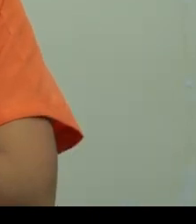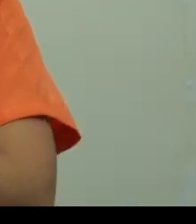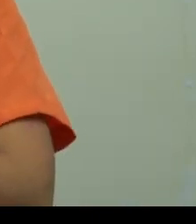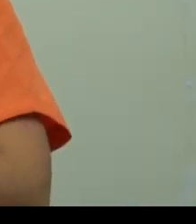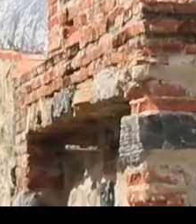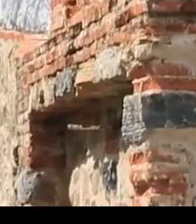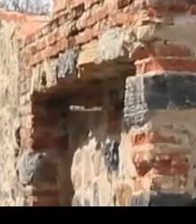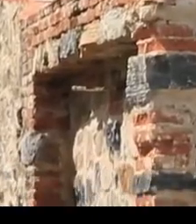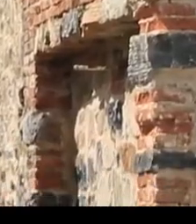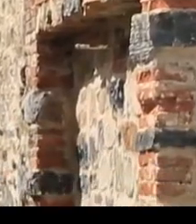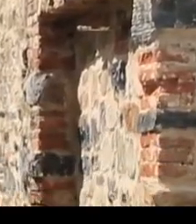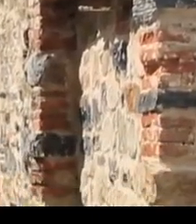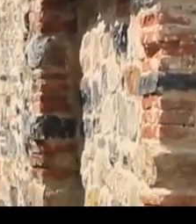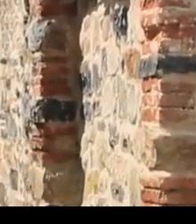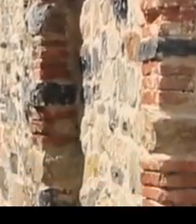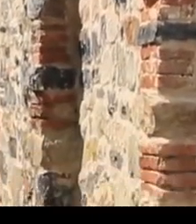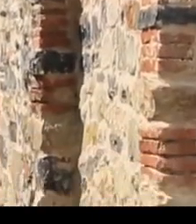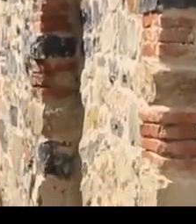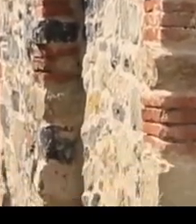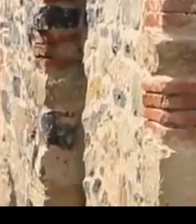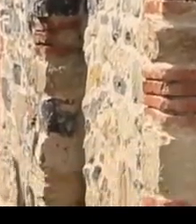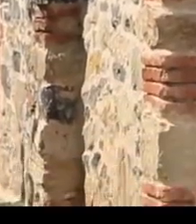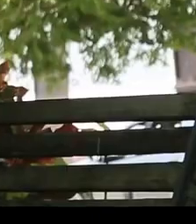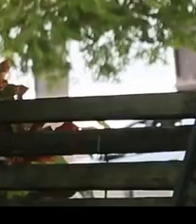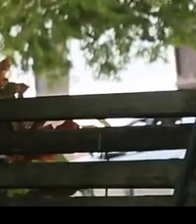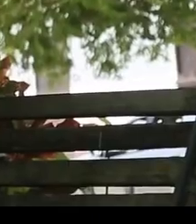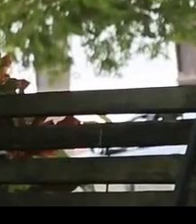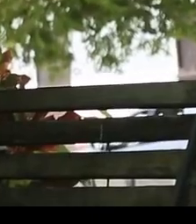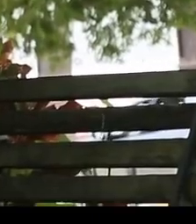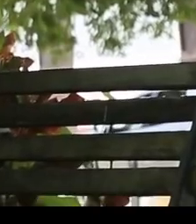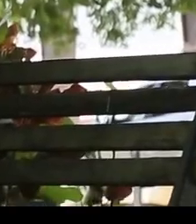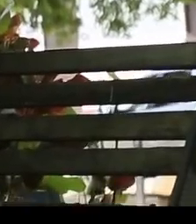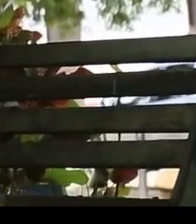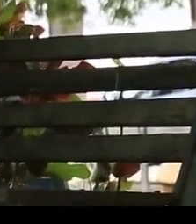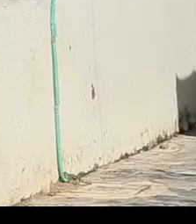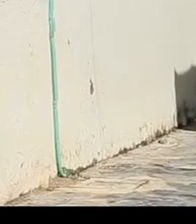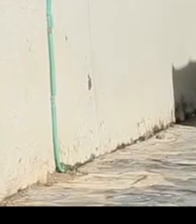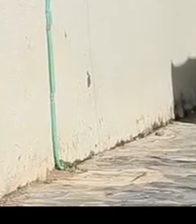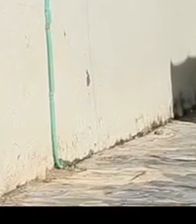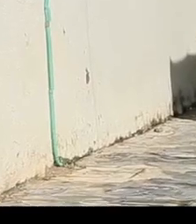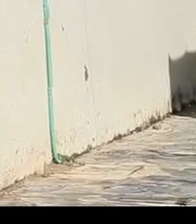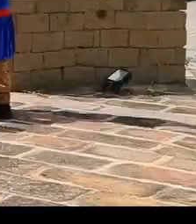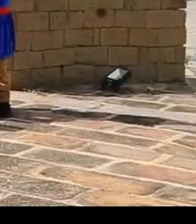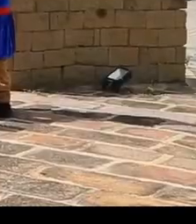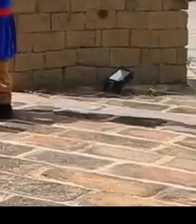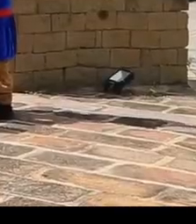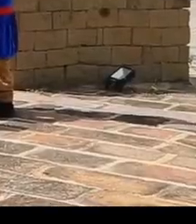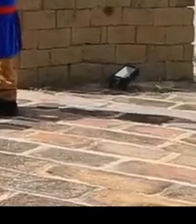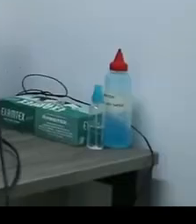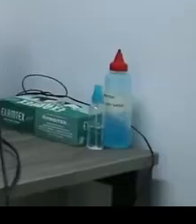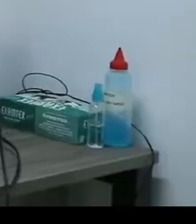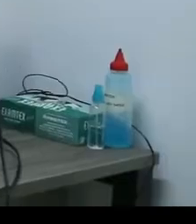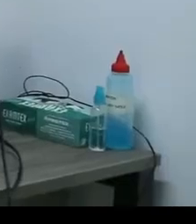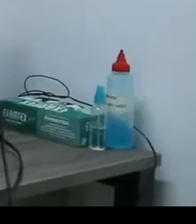profesional. Plan de Intervenciones Colectivas, PIC 2023. Alcaldía Municipal de Jordán,